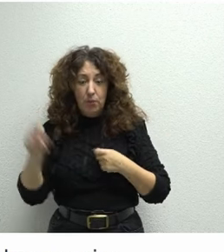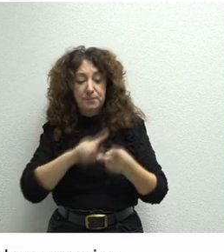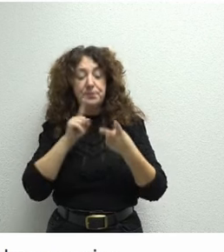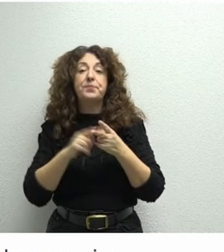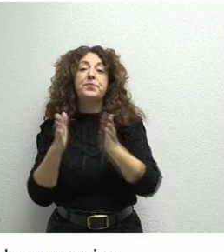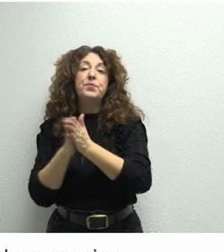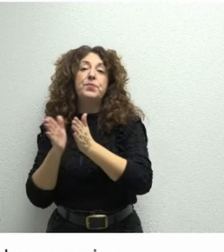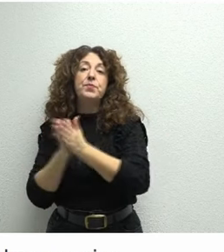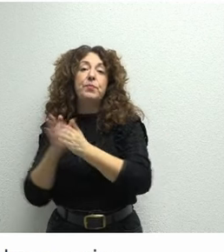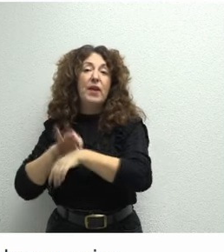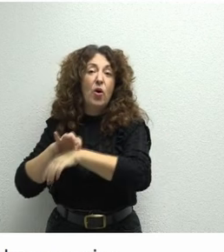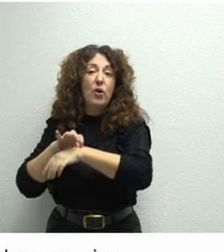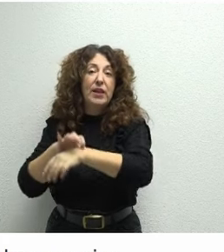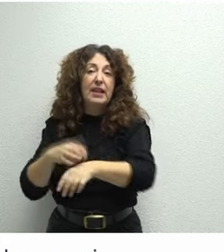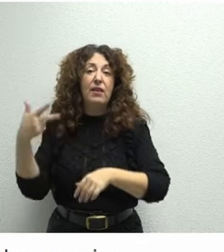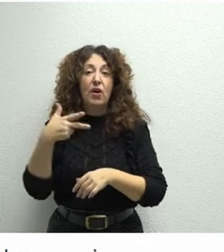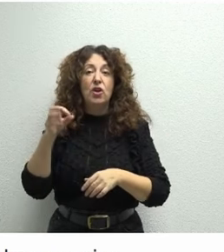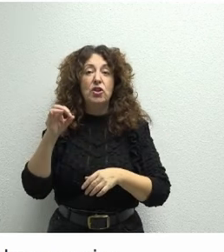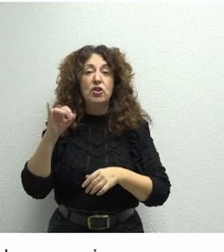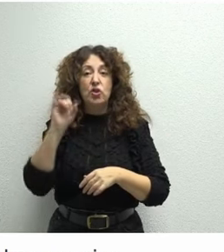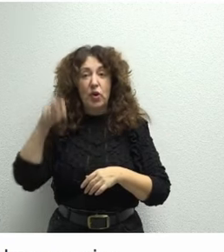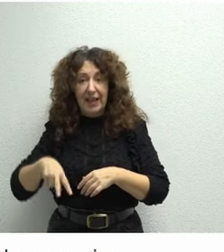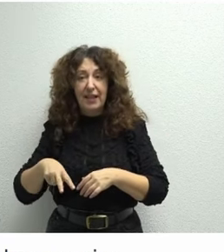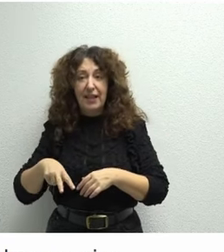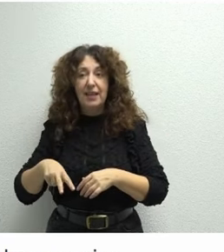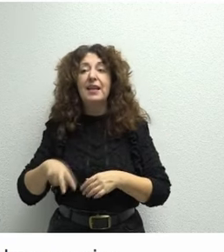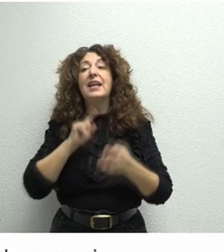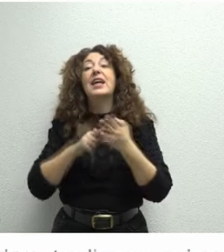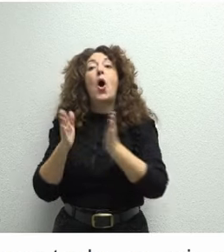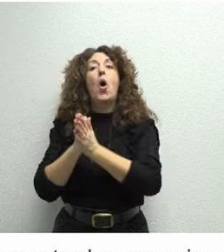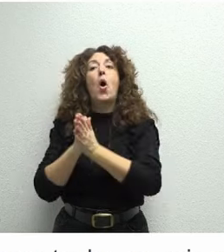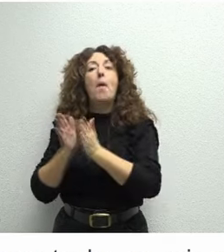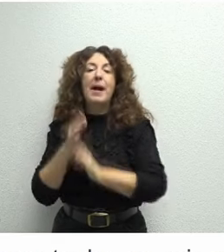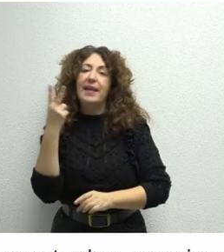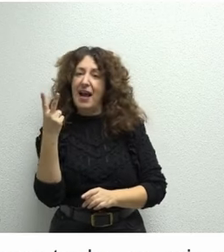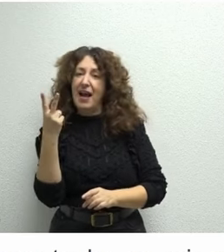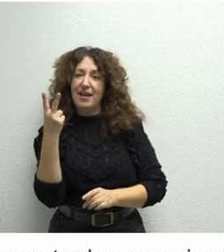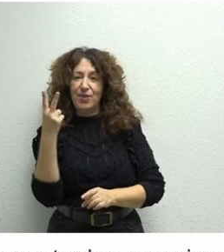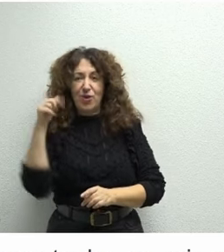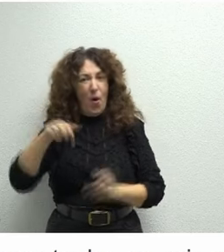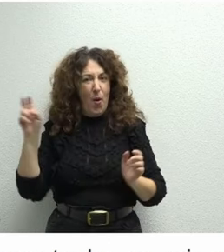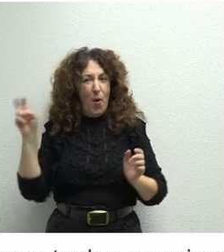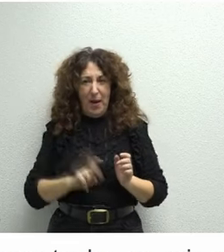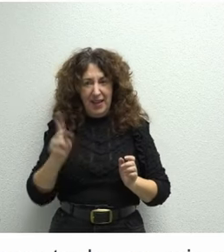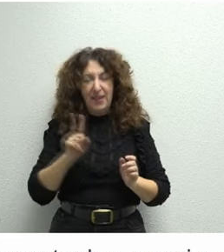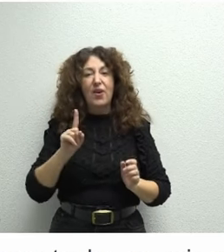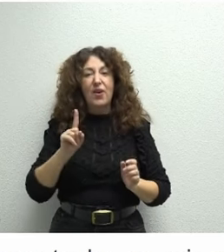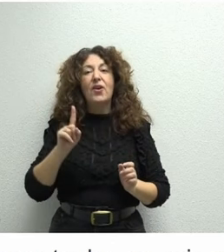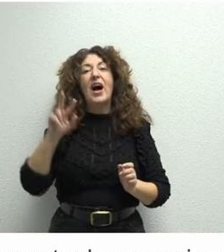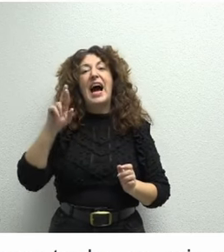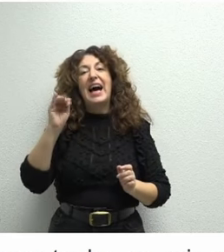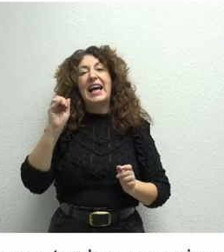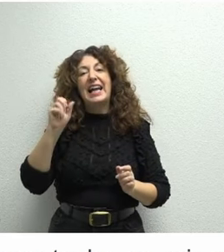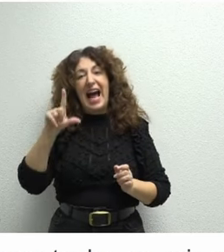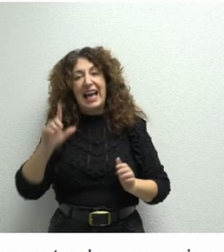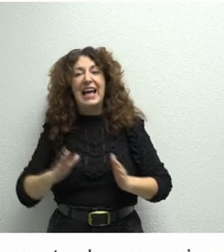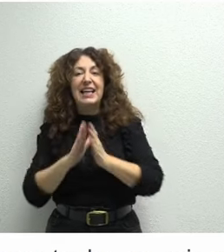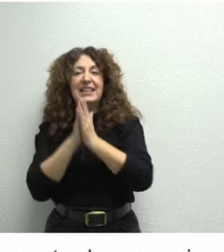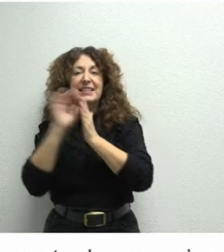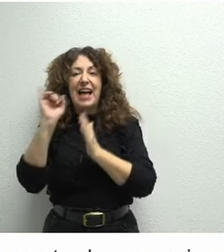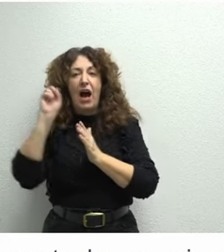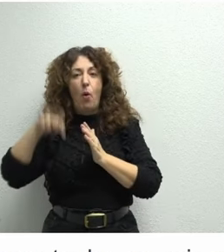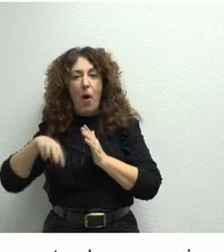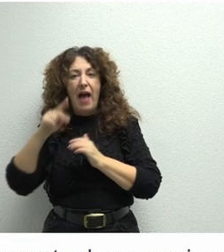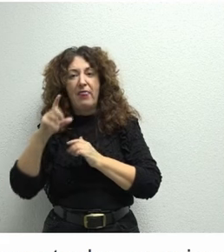chuji que también ha venido y otras dos compañeras que no pueden acompañarnos hoy que son Raquel de San Juan de Dios valla oliz y Ana salas